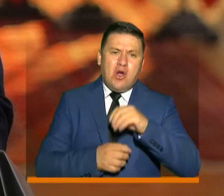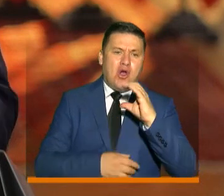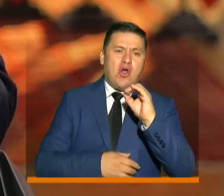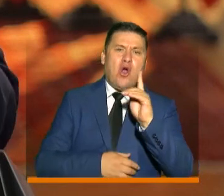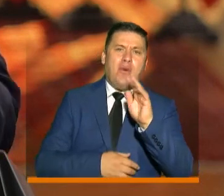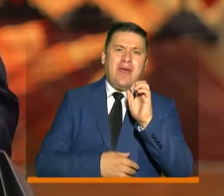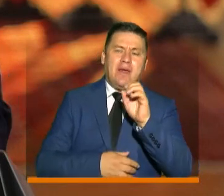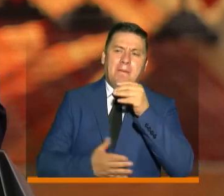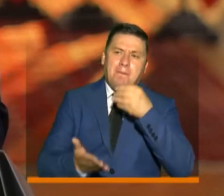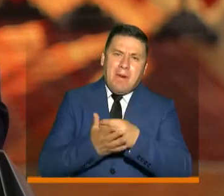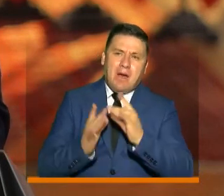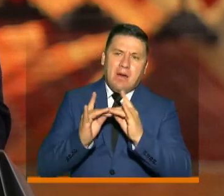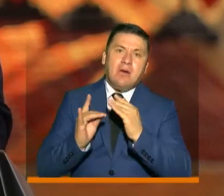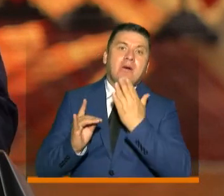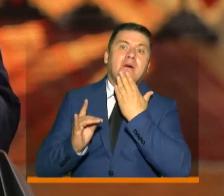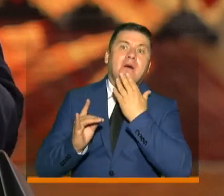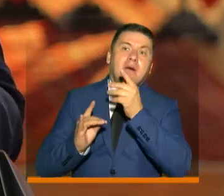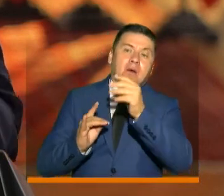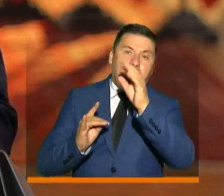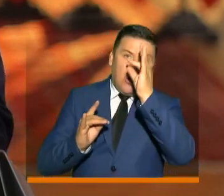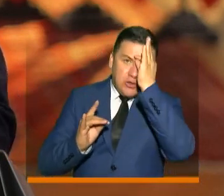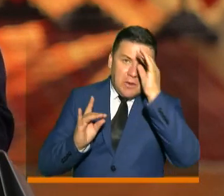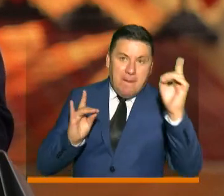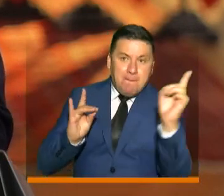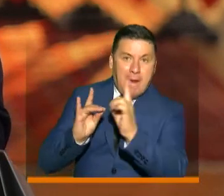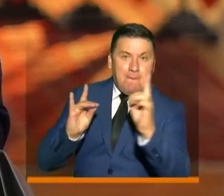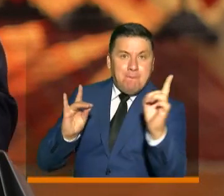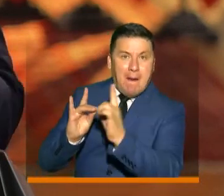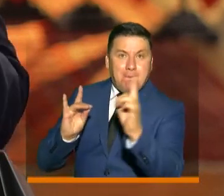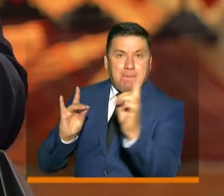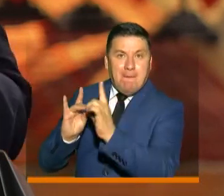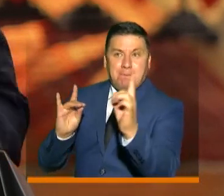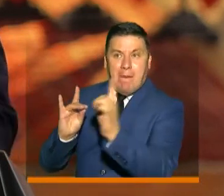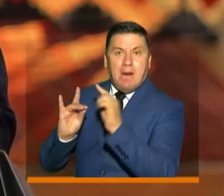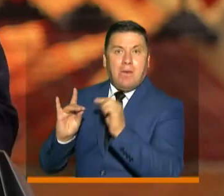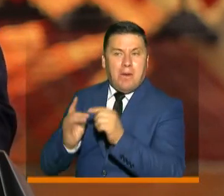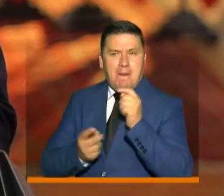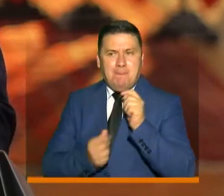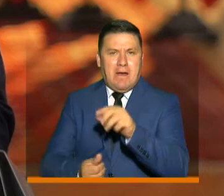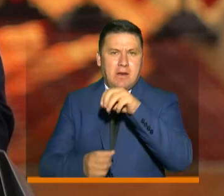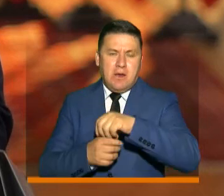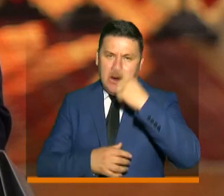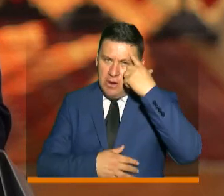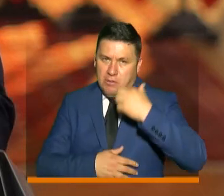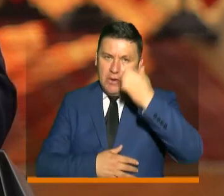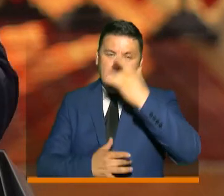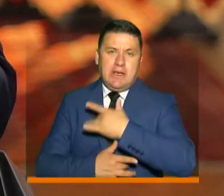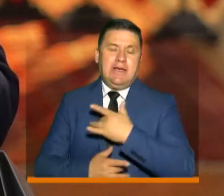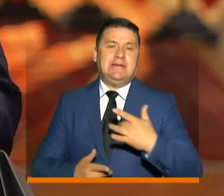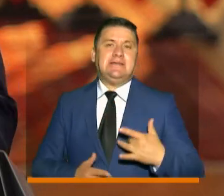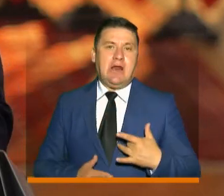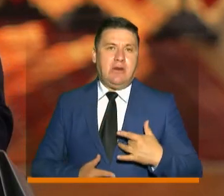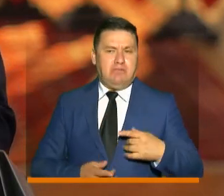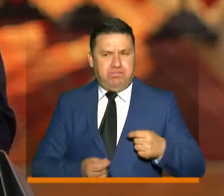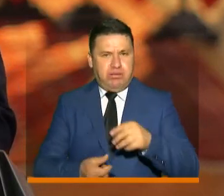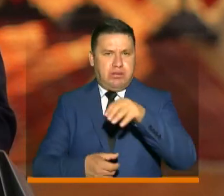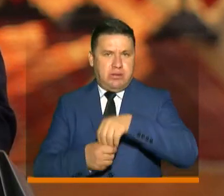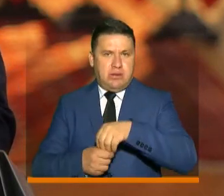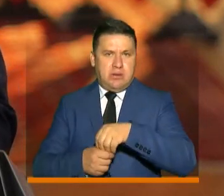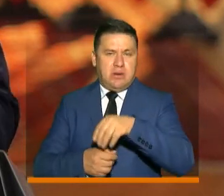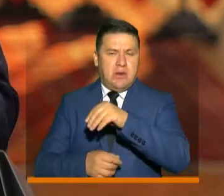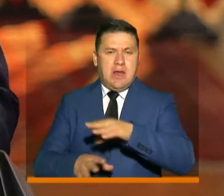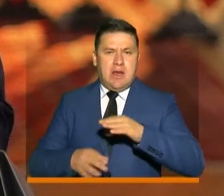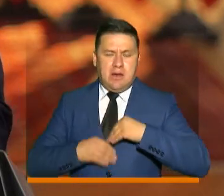el pago por capacidad disponible de unidades de cuidado intensivo la bonificación a los profesionales de la salud que se encuentran en la primera